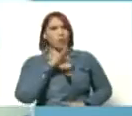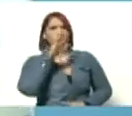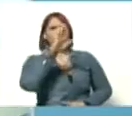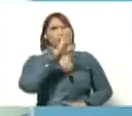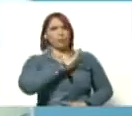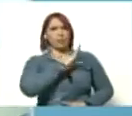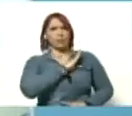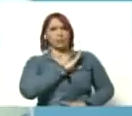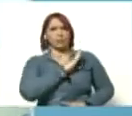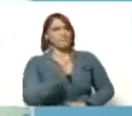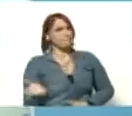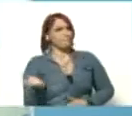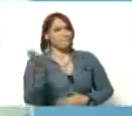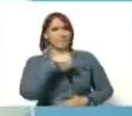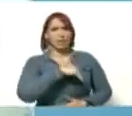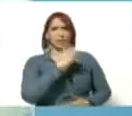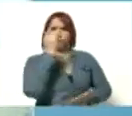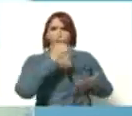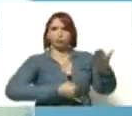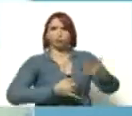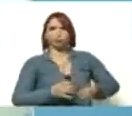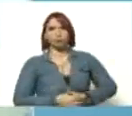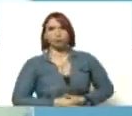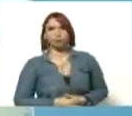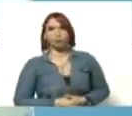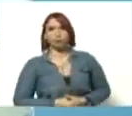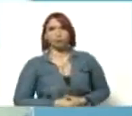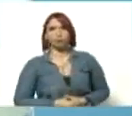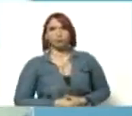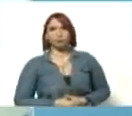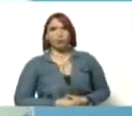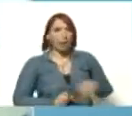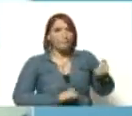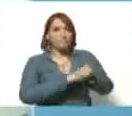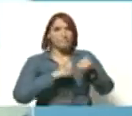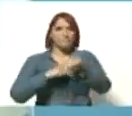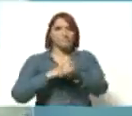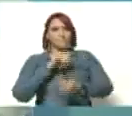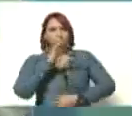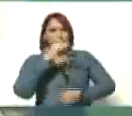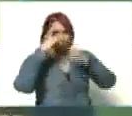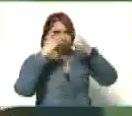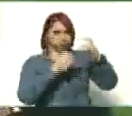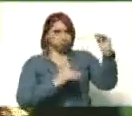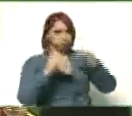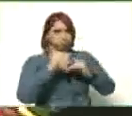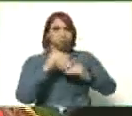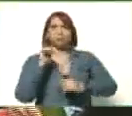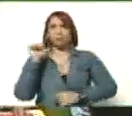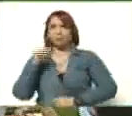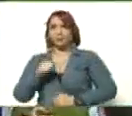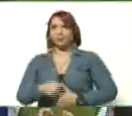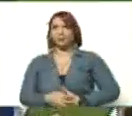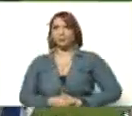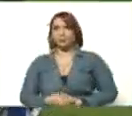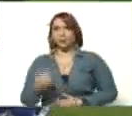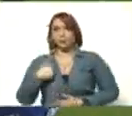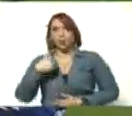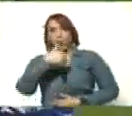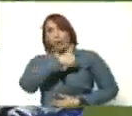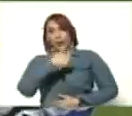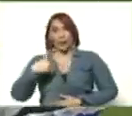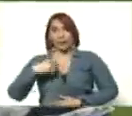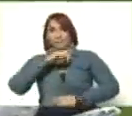Venga, vamos a inscribirnos y vamos a contribuir a la patria potencia. Así es, Yelixia. Yo quería preguntarle a